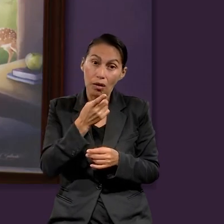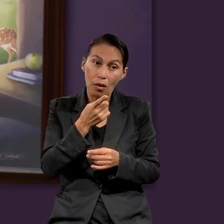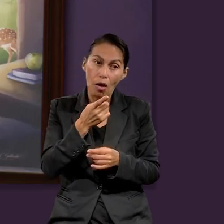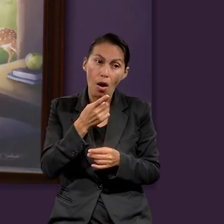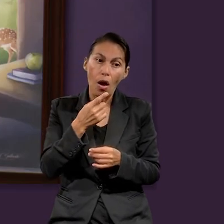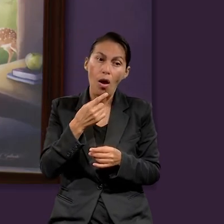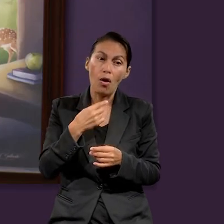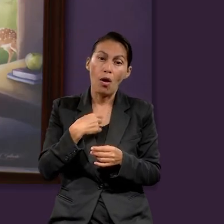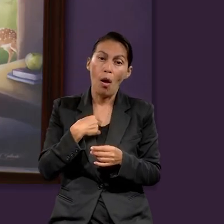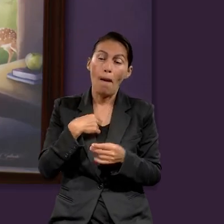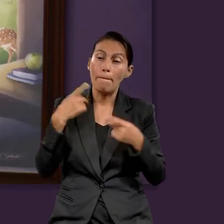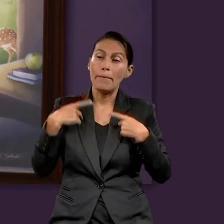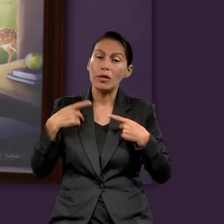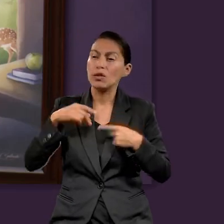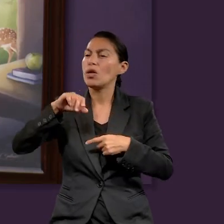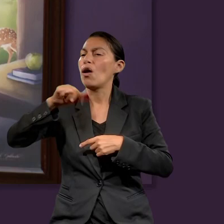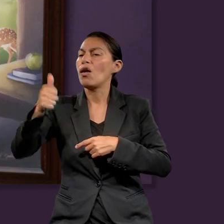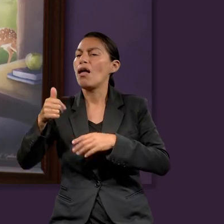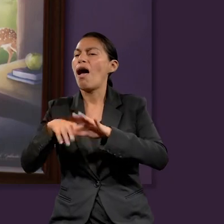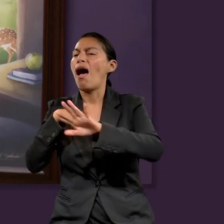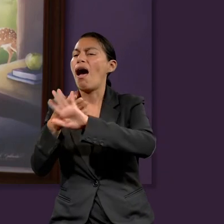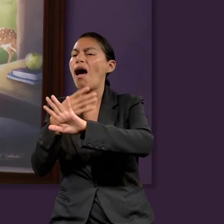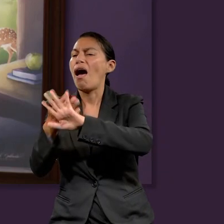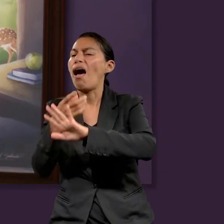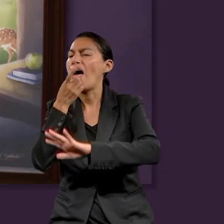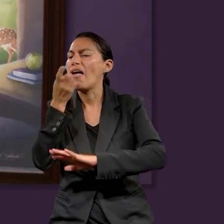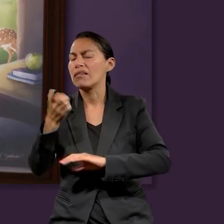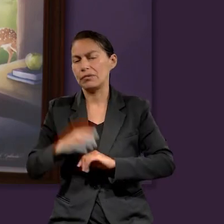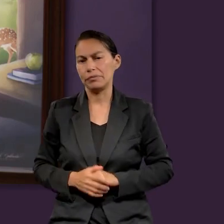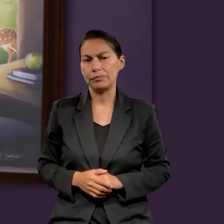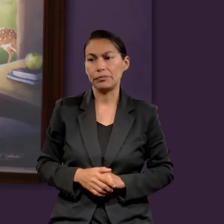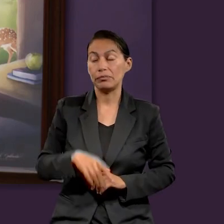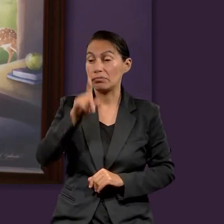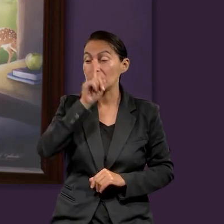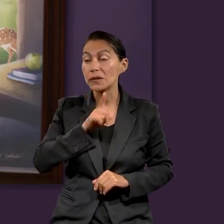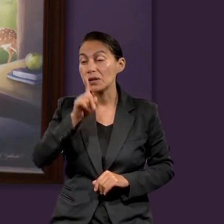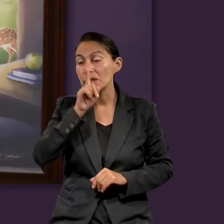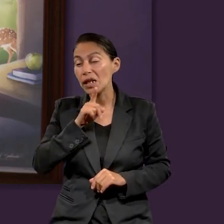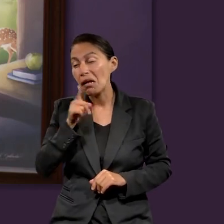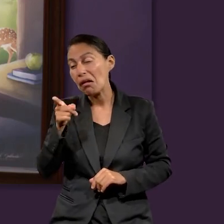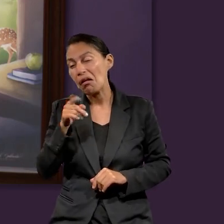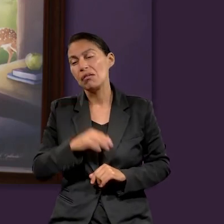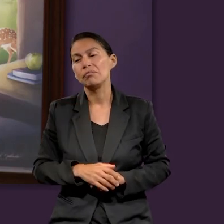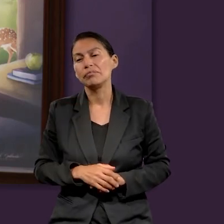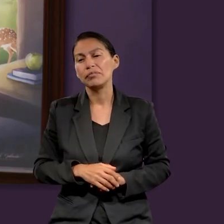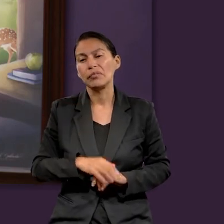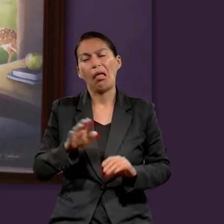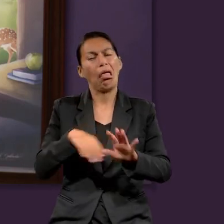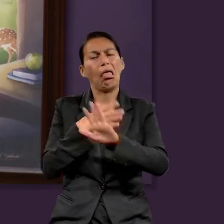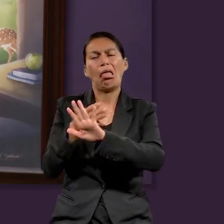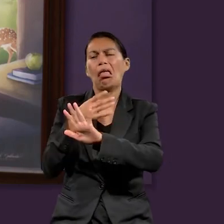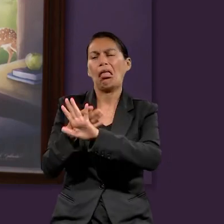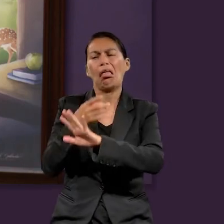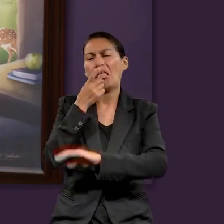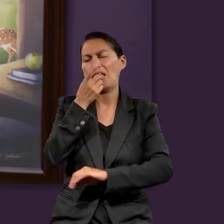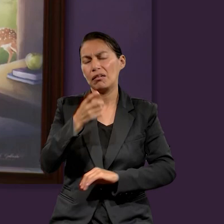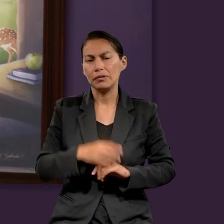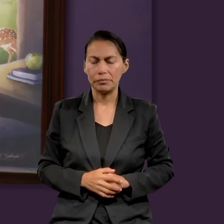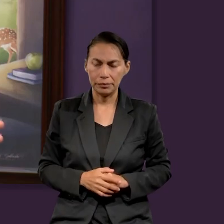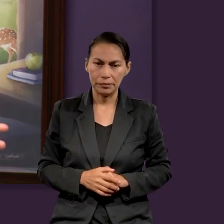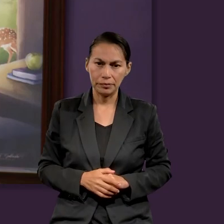exactos Yo diría que es hablar en contra de otra persona decir mentiras de otra de otra persona